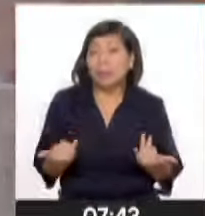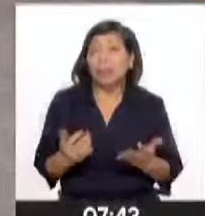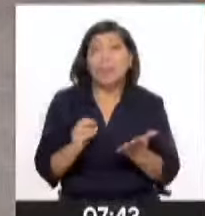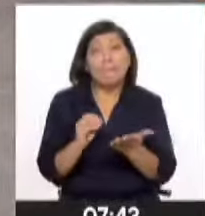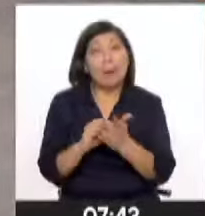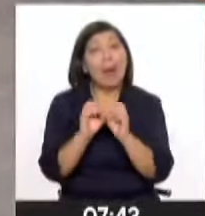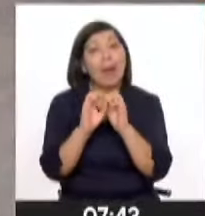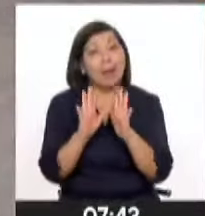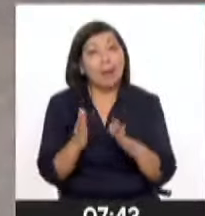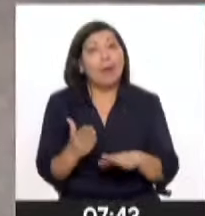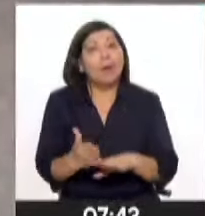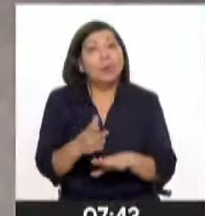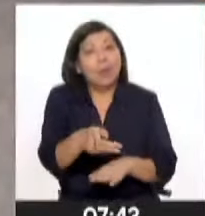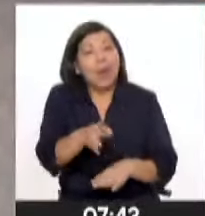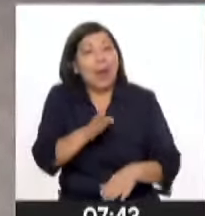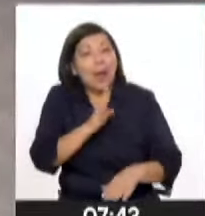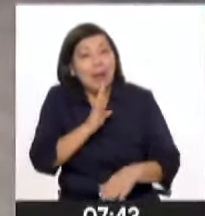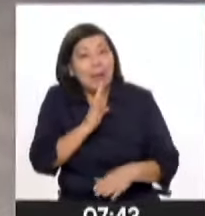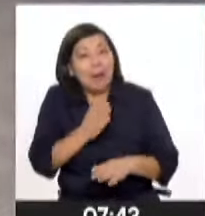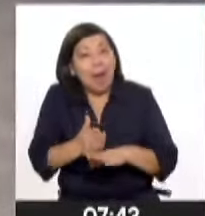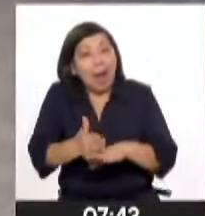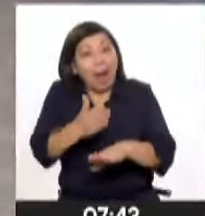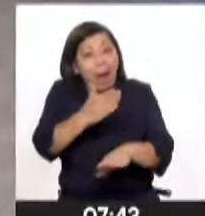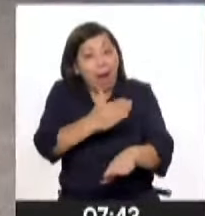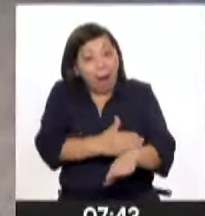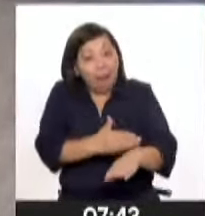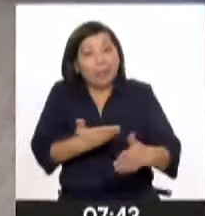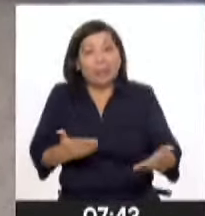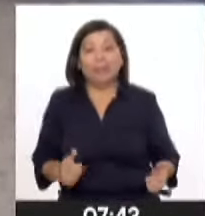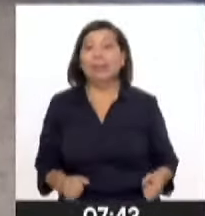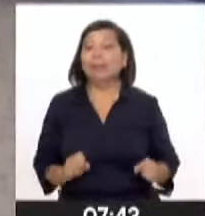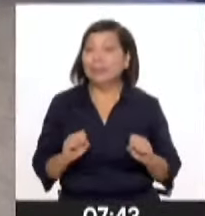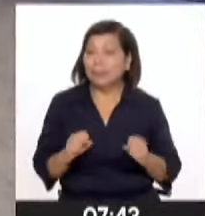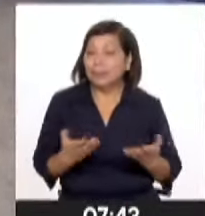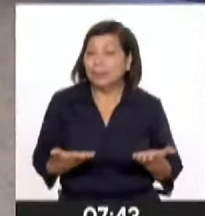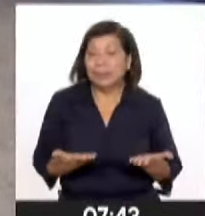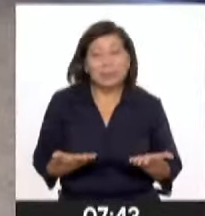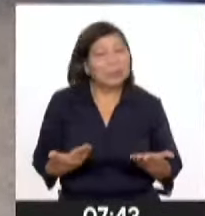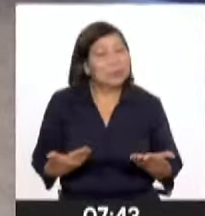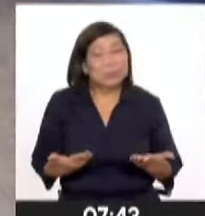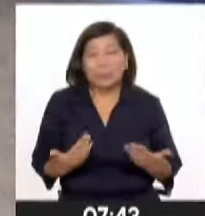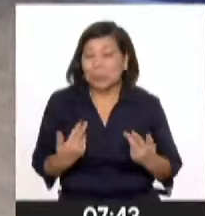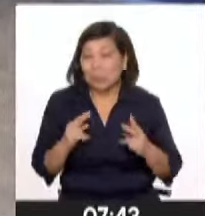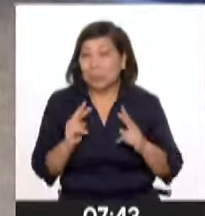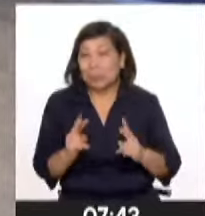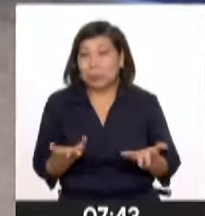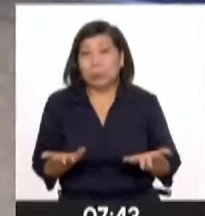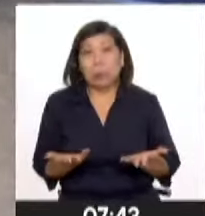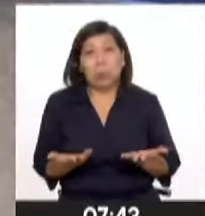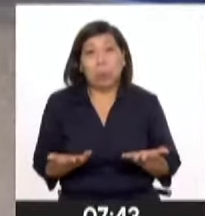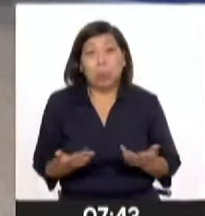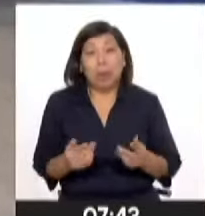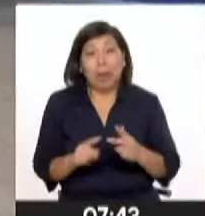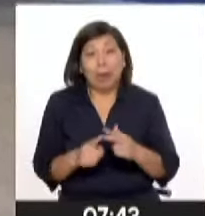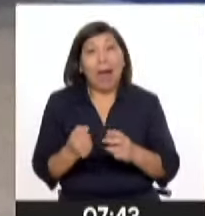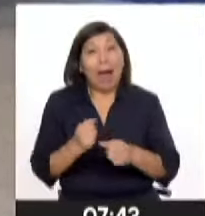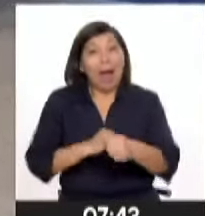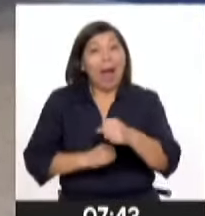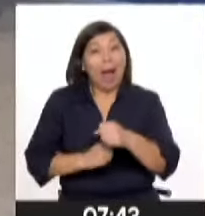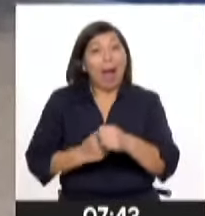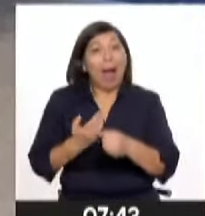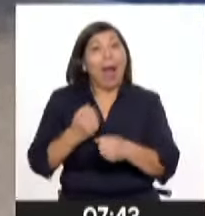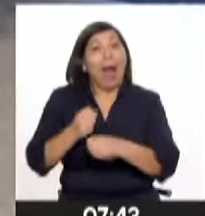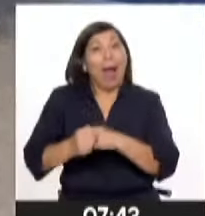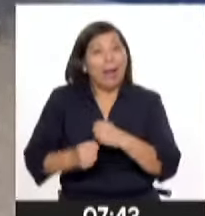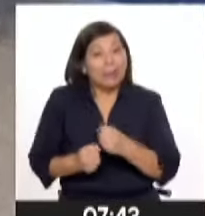esta aclaración que hace usted con respecto a la prevención, que de hecho los resultados han sido notorios, evidentes a inicio de año, con